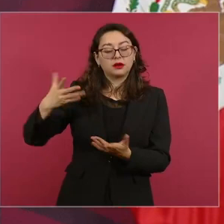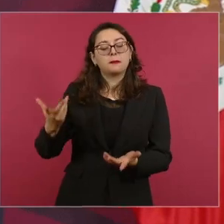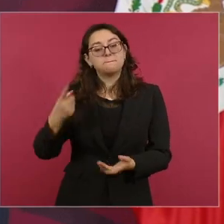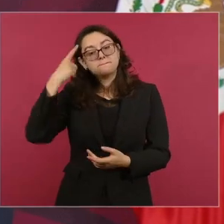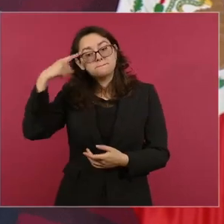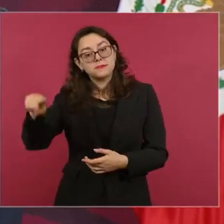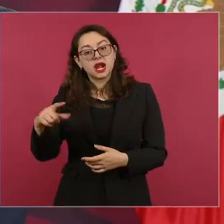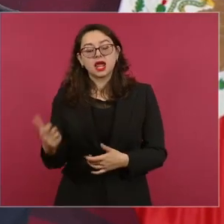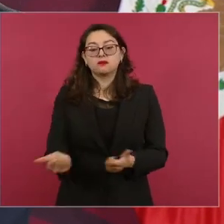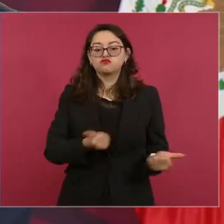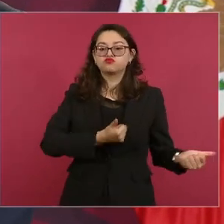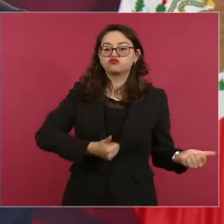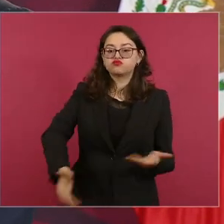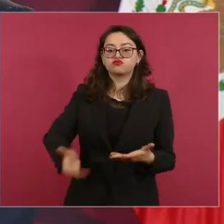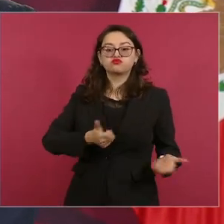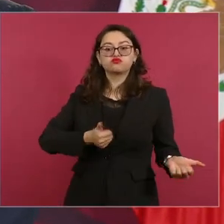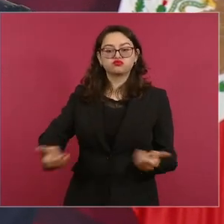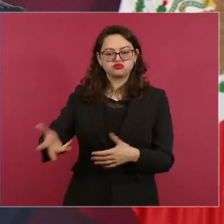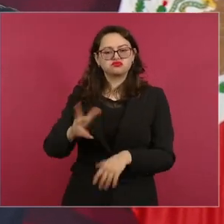con